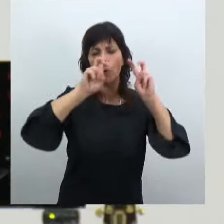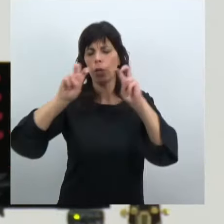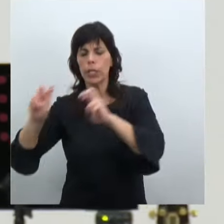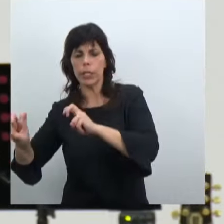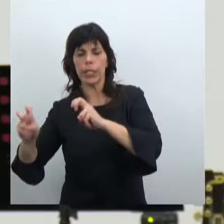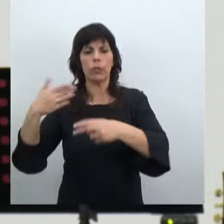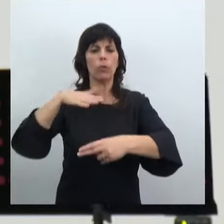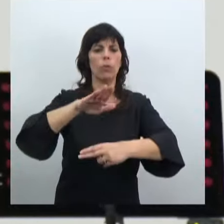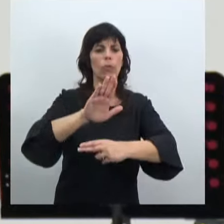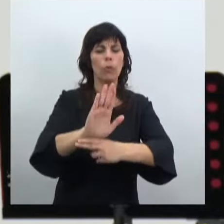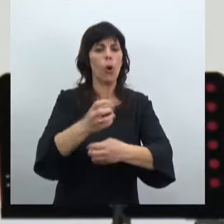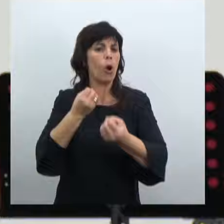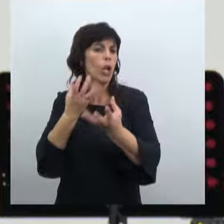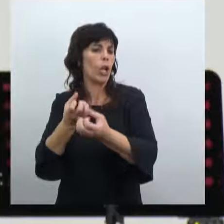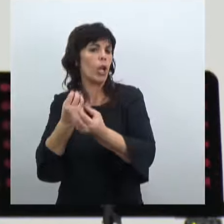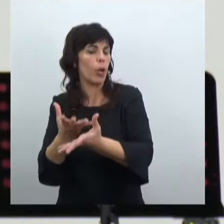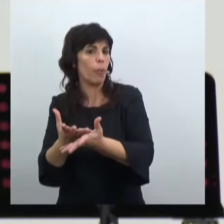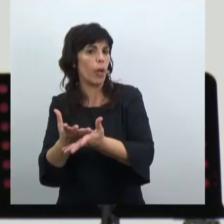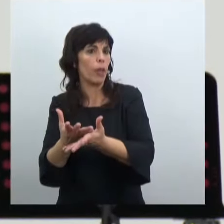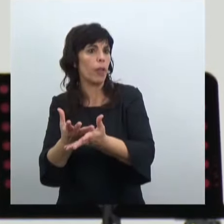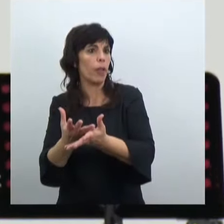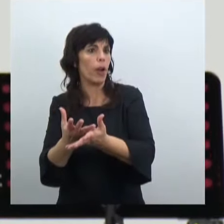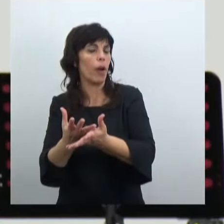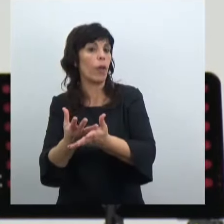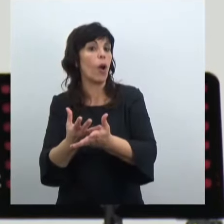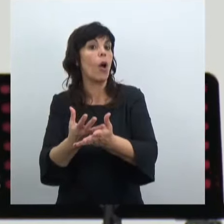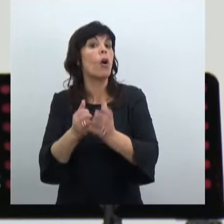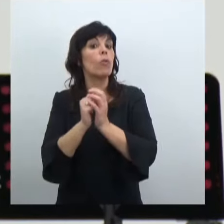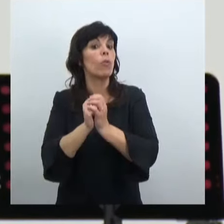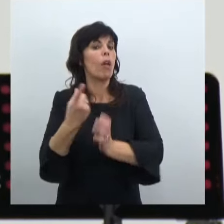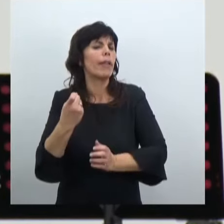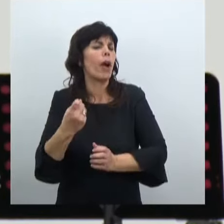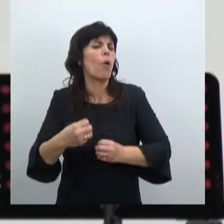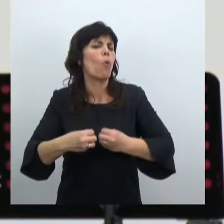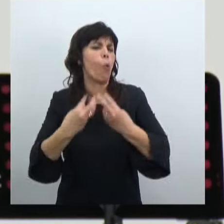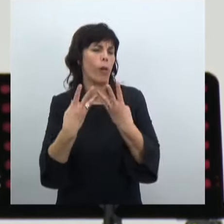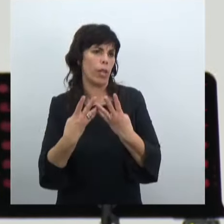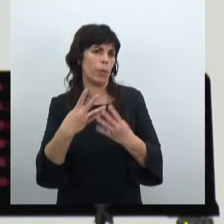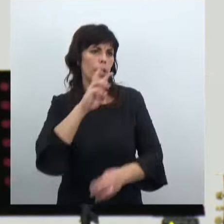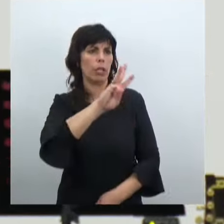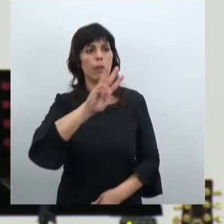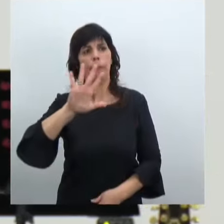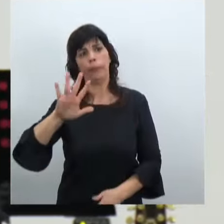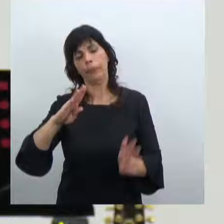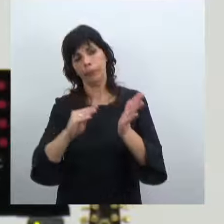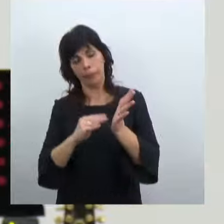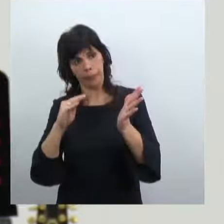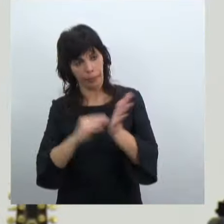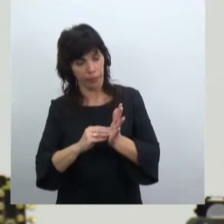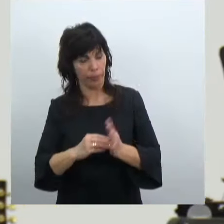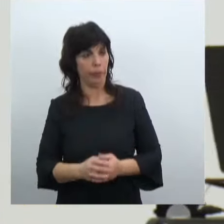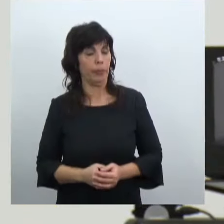demostró y predicó de la necesidad de orar. En los